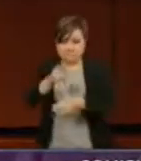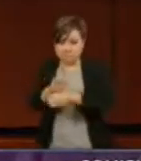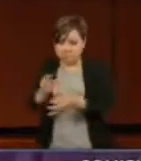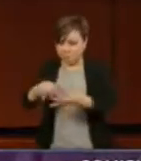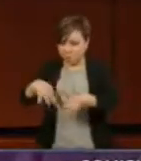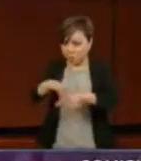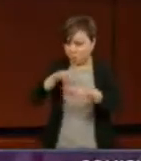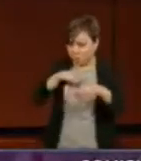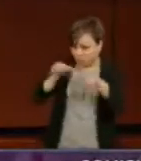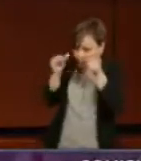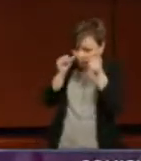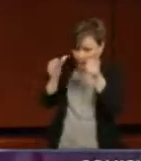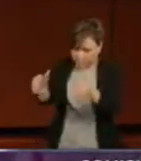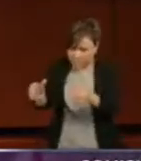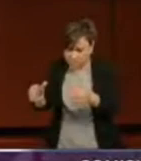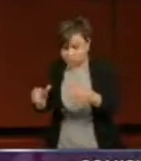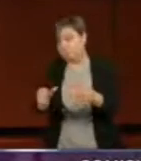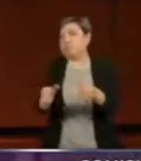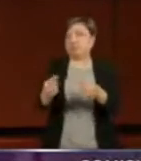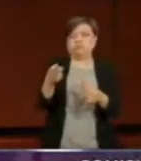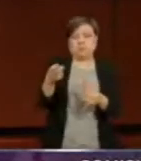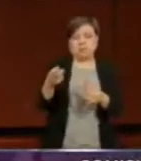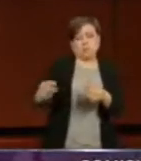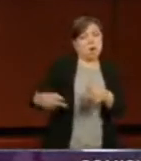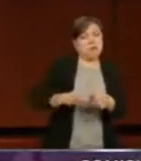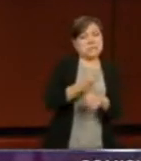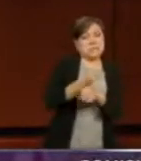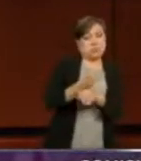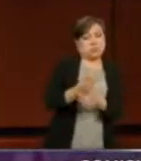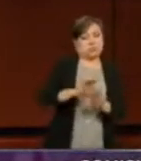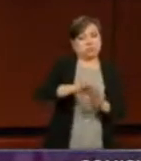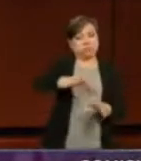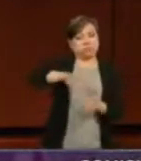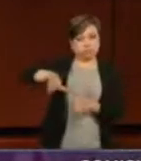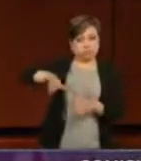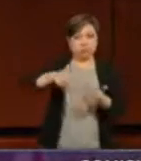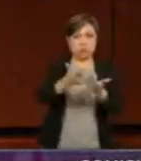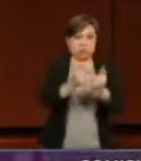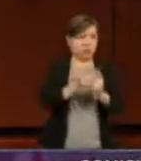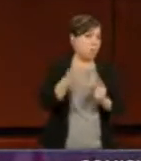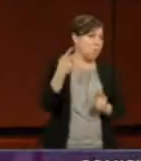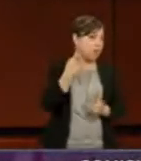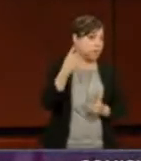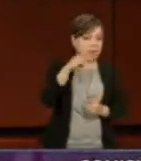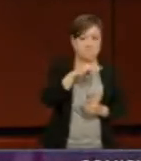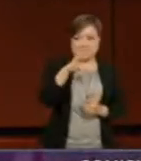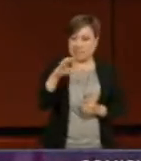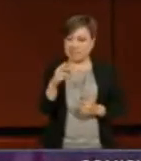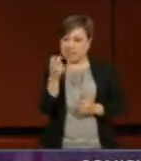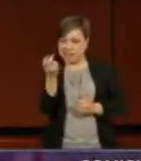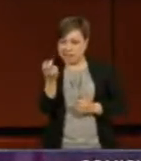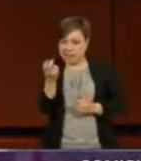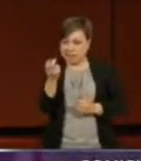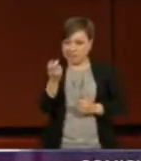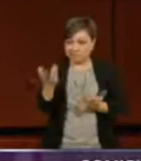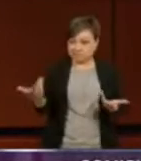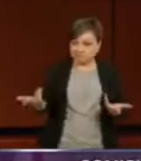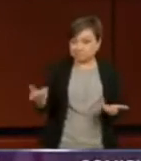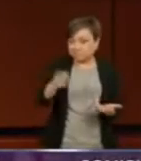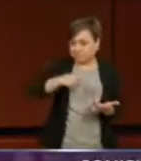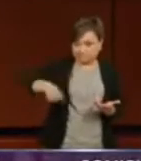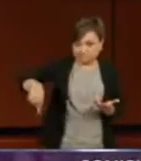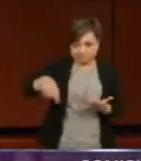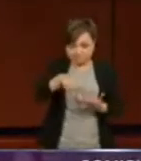Unión es un asunto secundario. En la bancada de Movimiento Ciudadano hemos puesto en el centro de nuestra